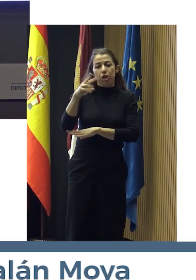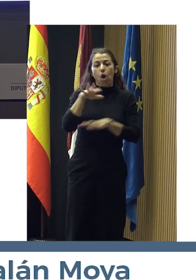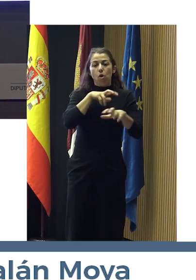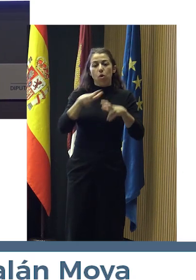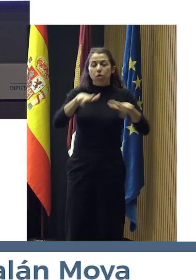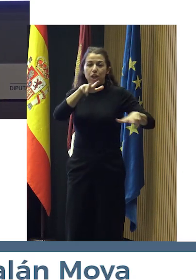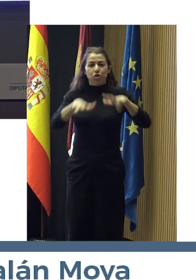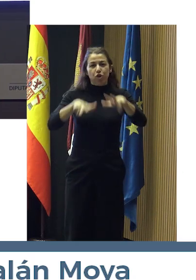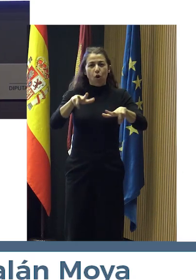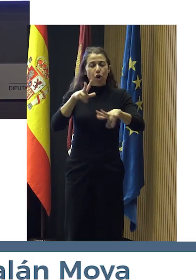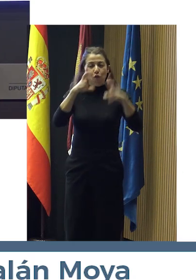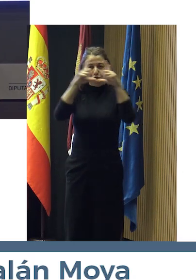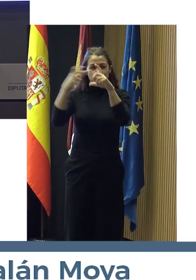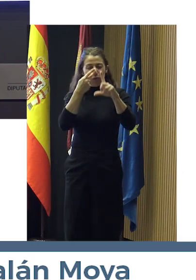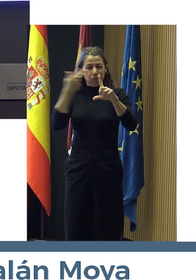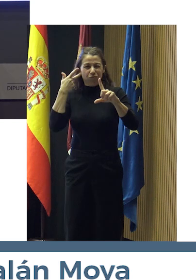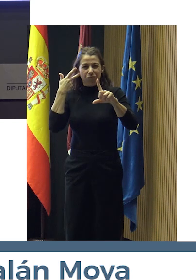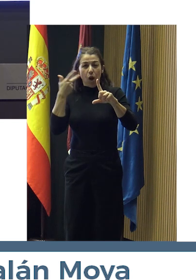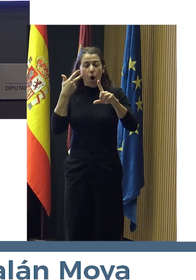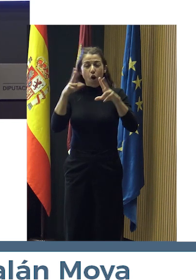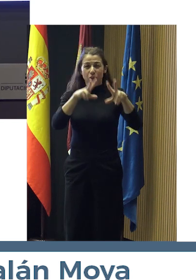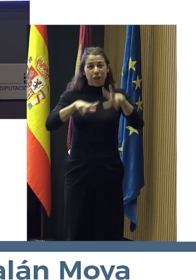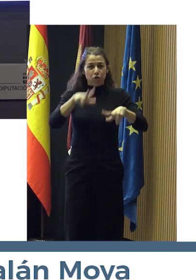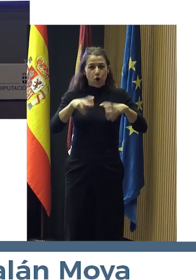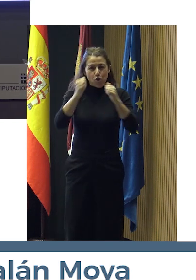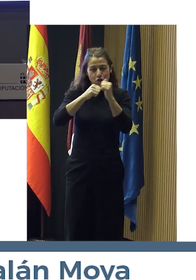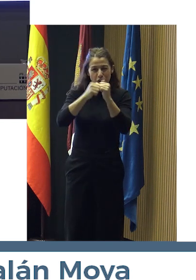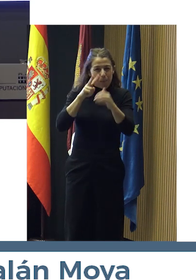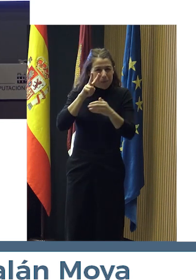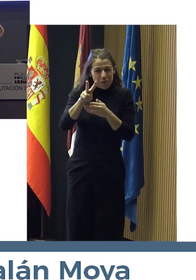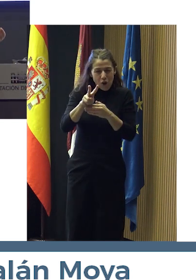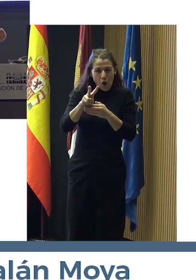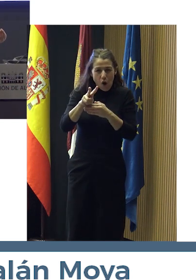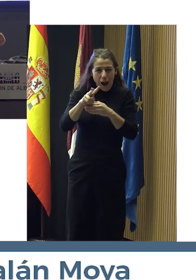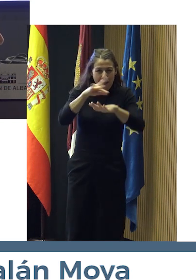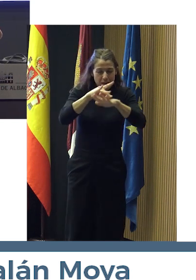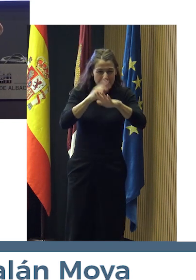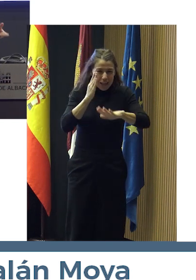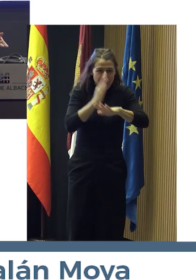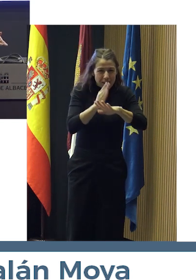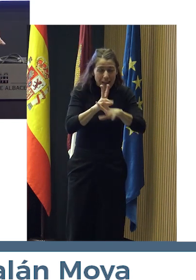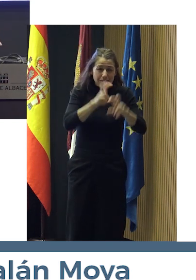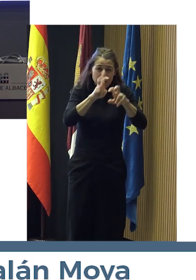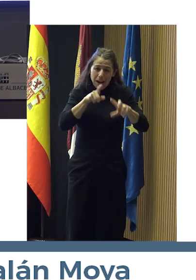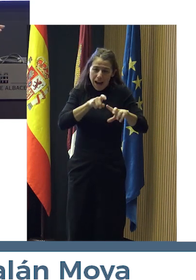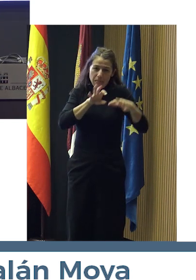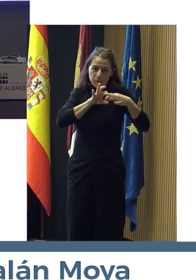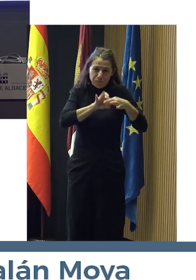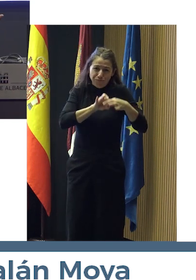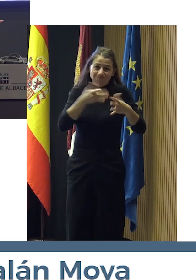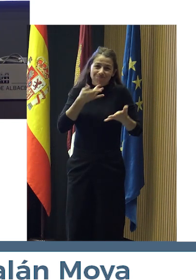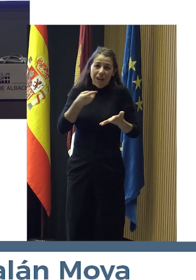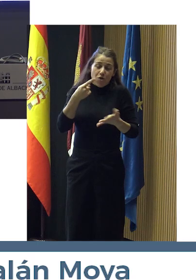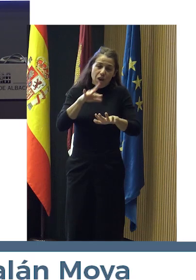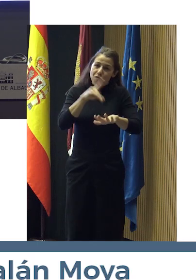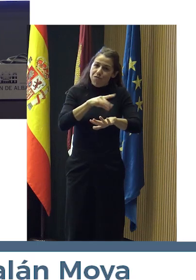perfecto, porque en fósiles de dinosaurios se han visto lesiones que pueden ser también consistentes con lesiones cancerosas. O sea,